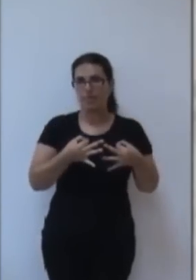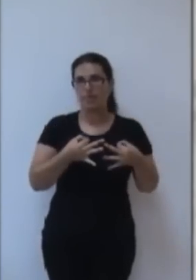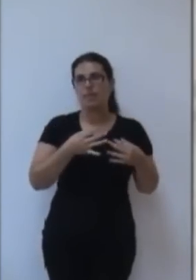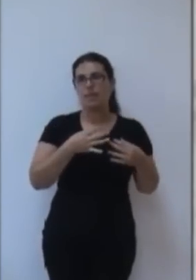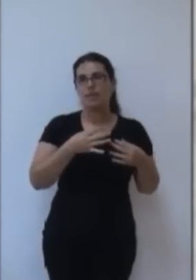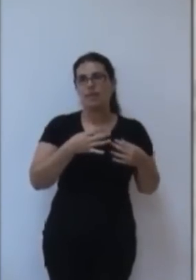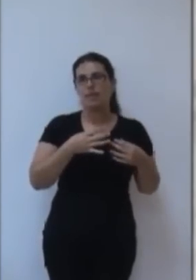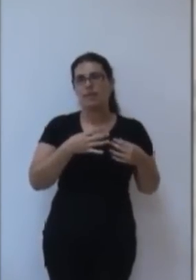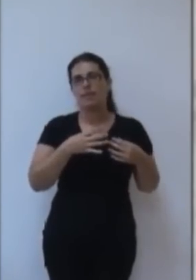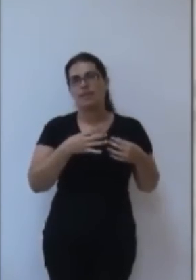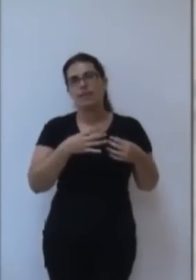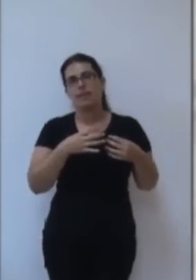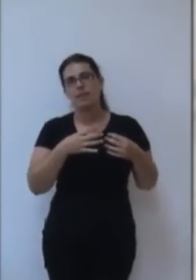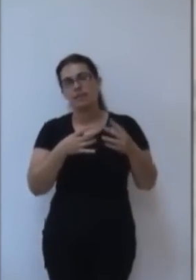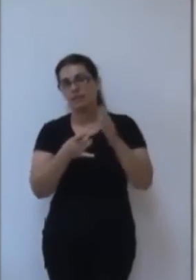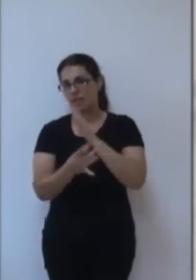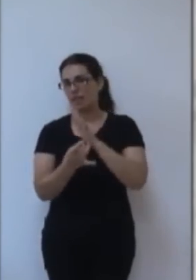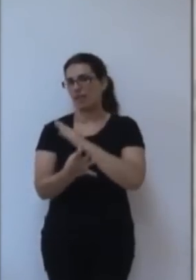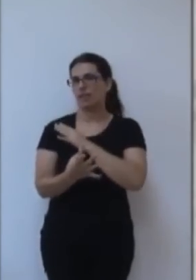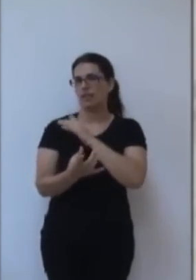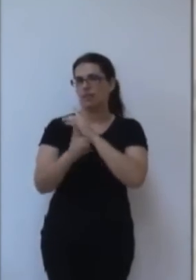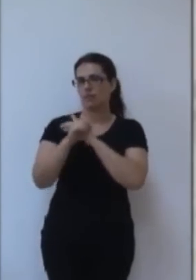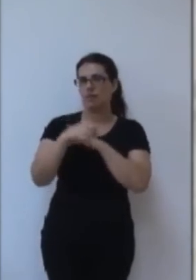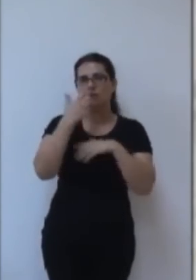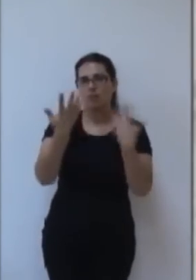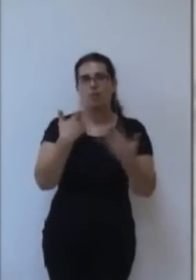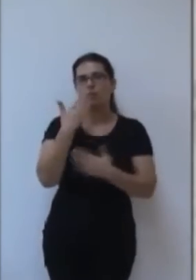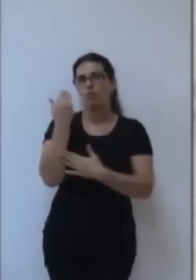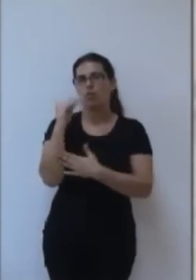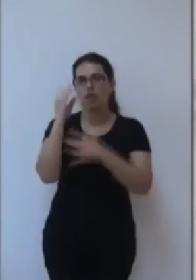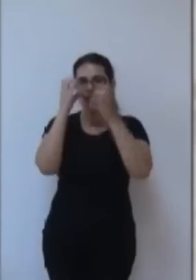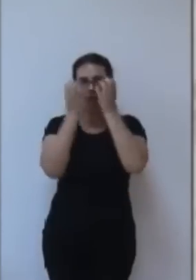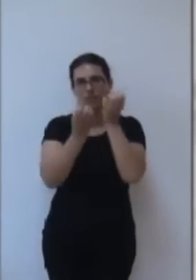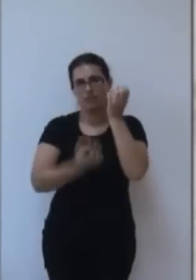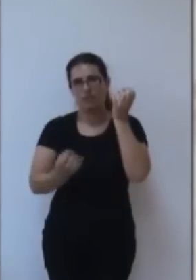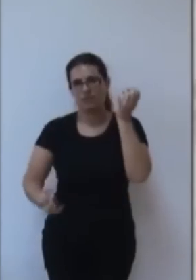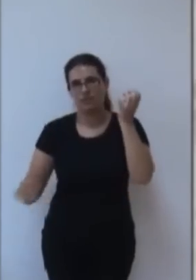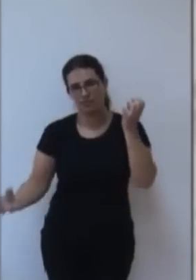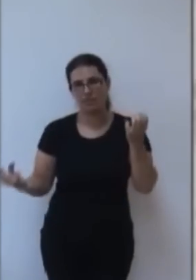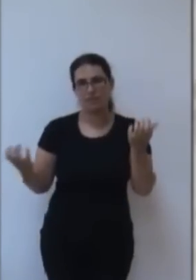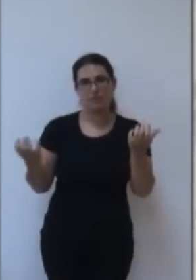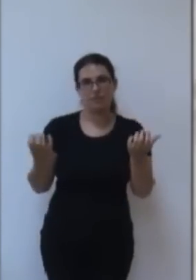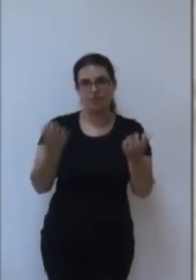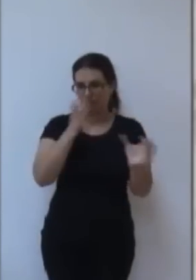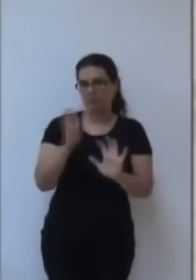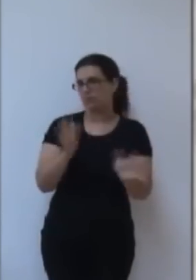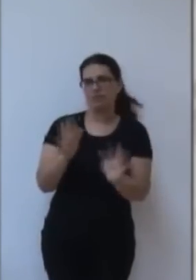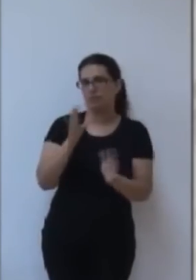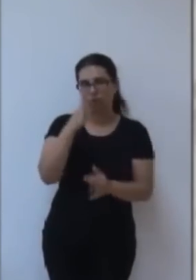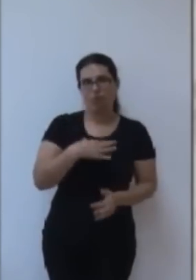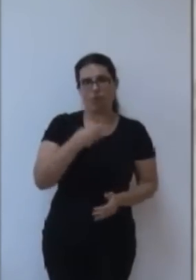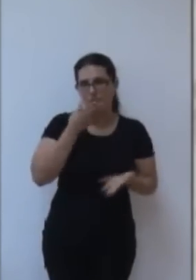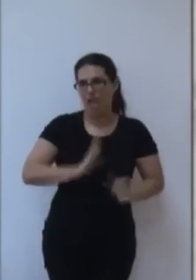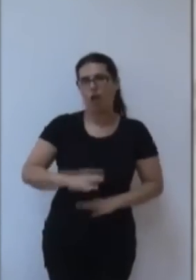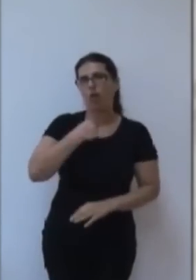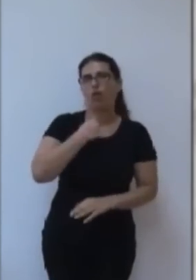también. Dices, una muñeca que se le arranquen los ojos solos, pues nos horrorizamos porque todos pensamos que un hijo o una hija o quien sea se